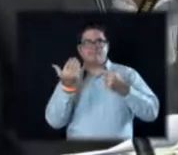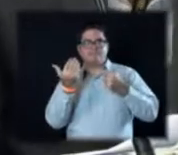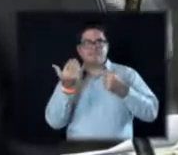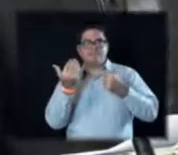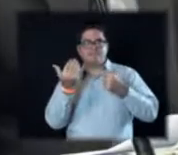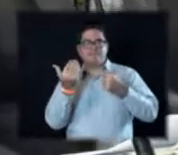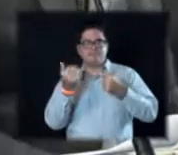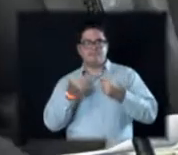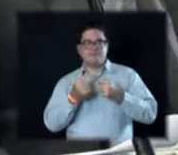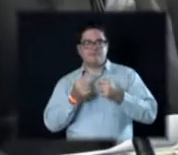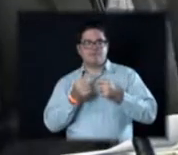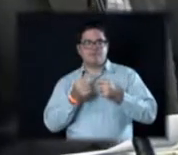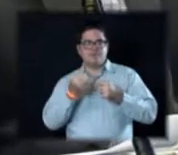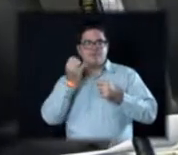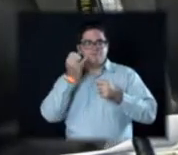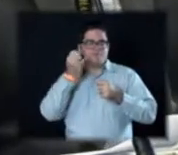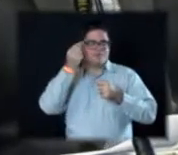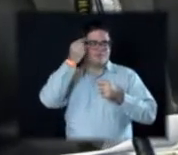para desarrollar